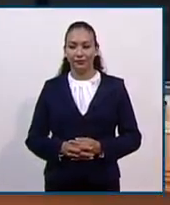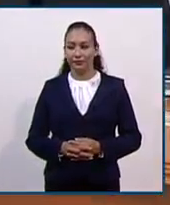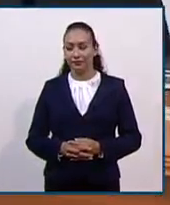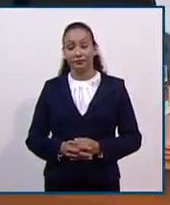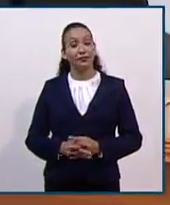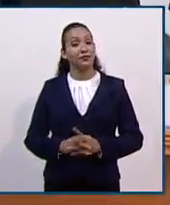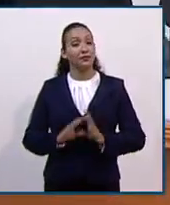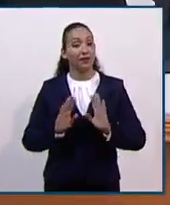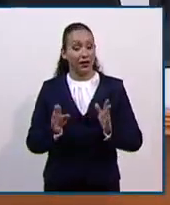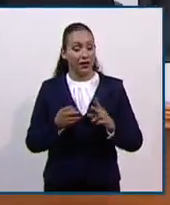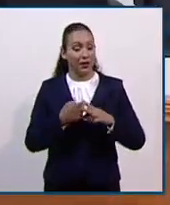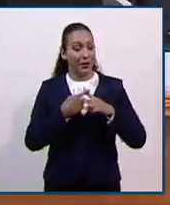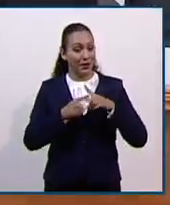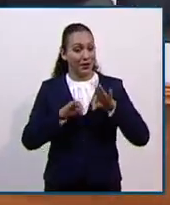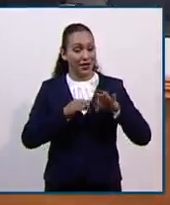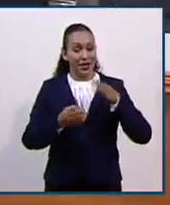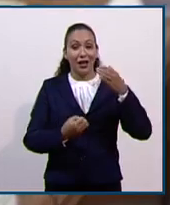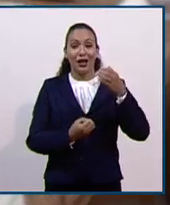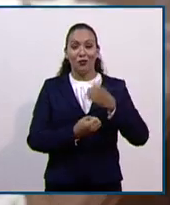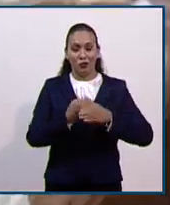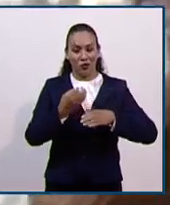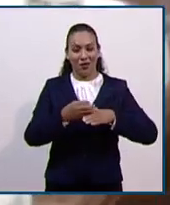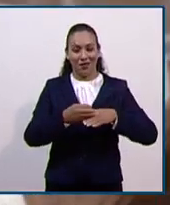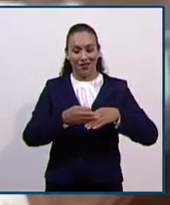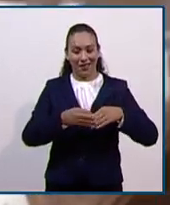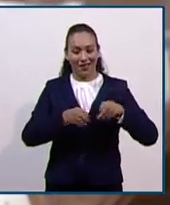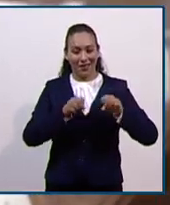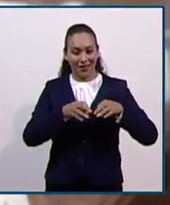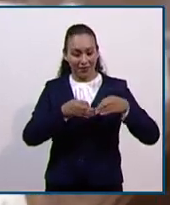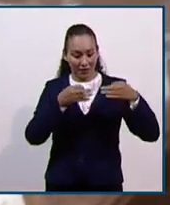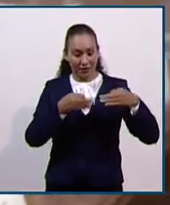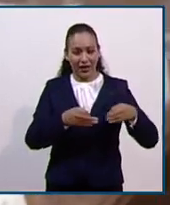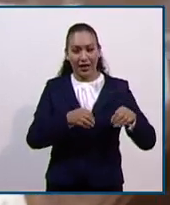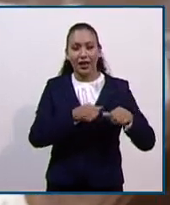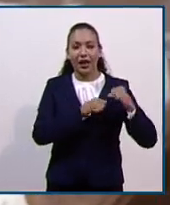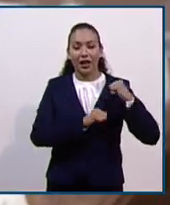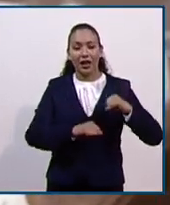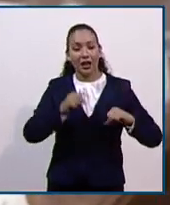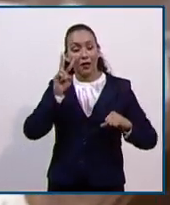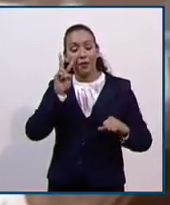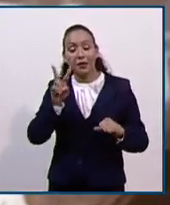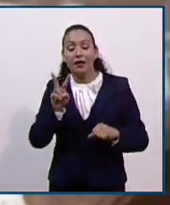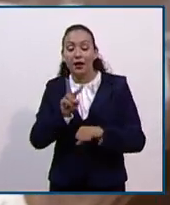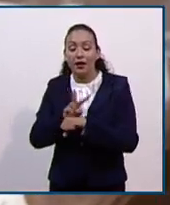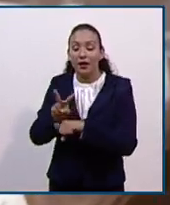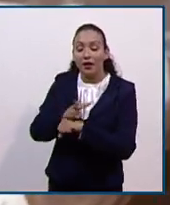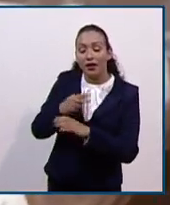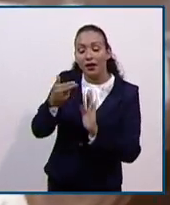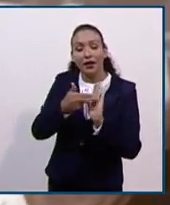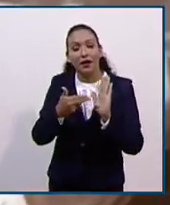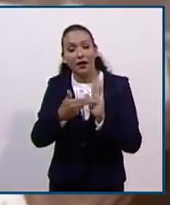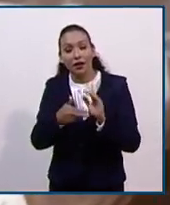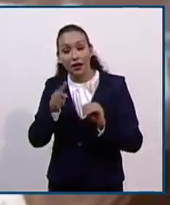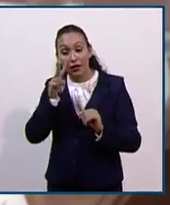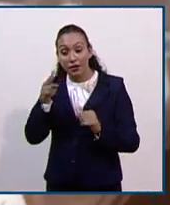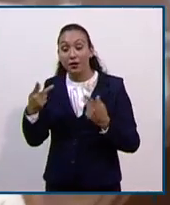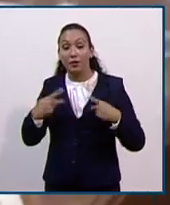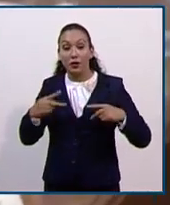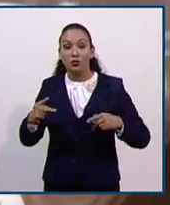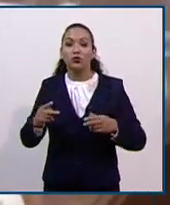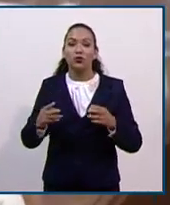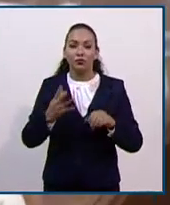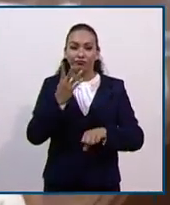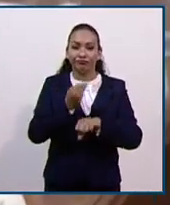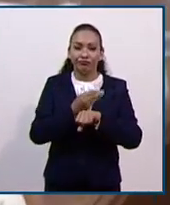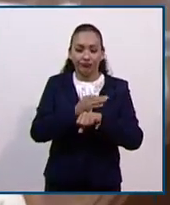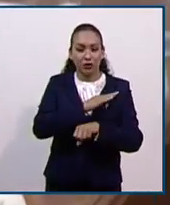Así comenzó a trabajar el nuevo Consejo Nacional, que se encargará de promover las herramientas necesarias para que las personas solucionen sus